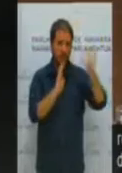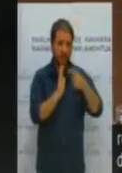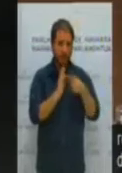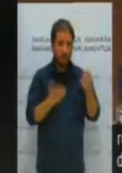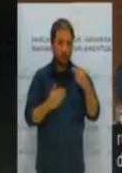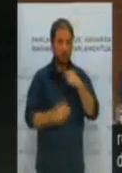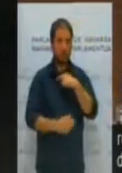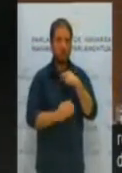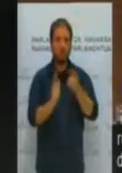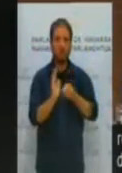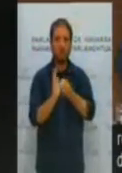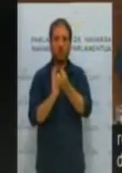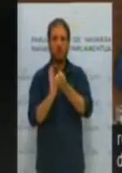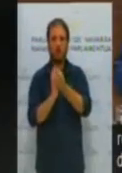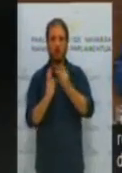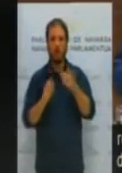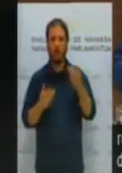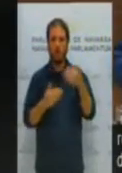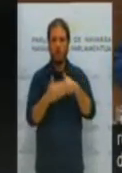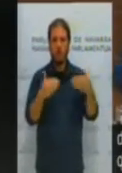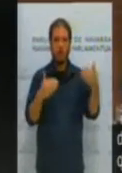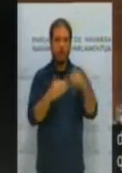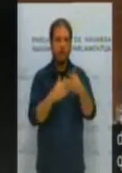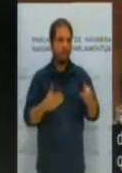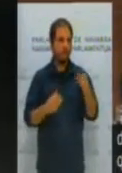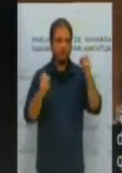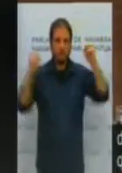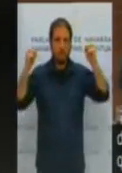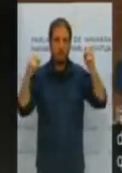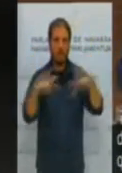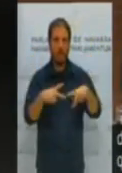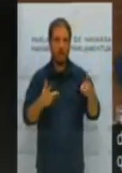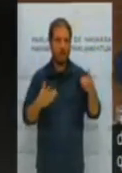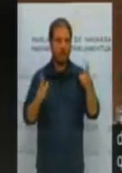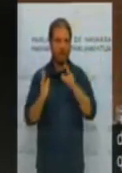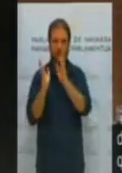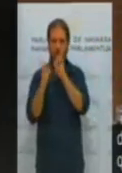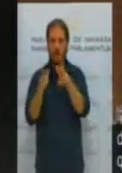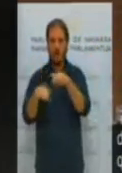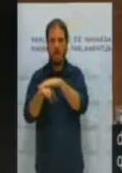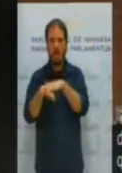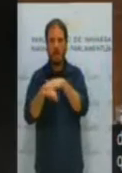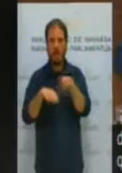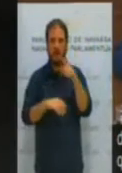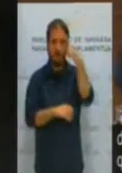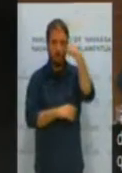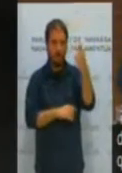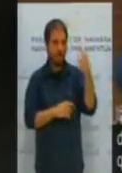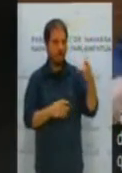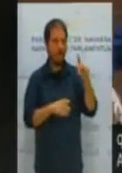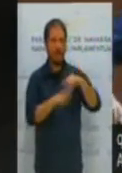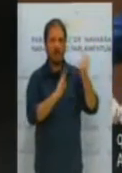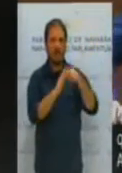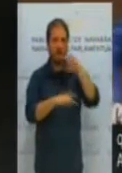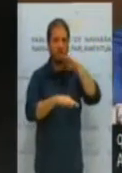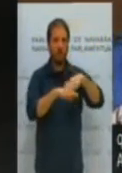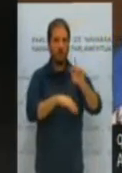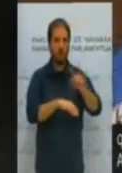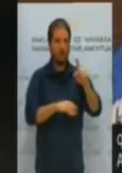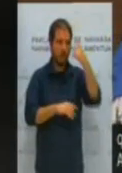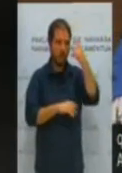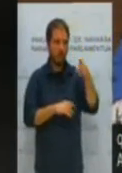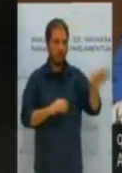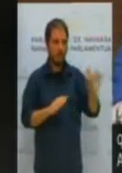que es lo último, lo peor que puede recibir cualquier administración, un recordatorio de deberes legales. Pues también al